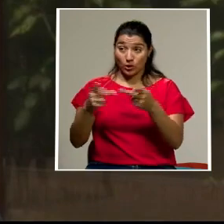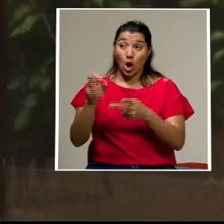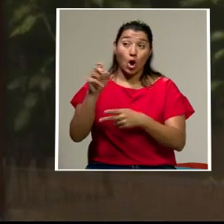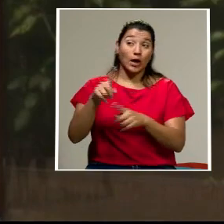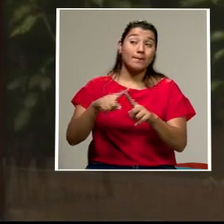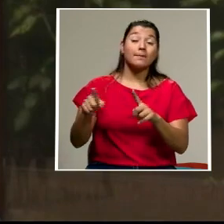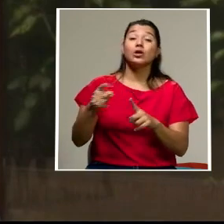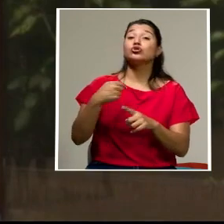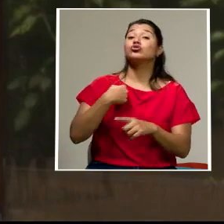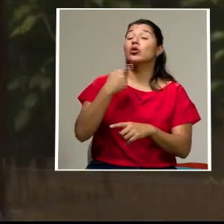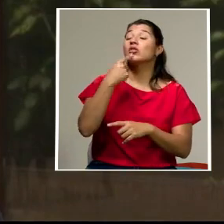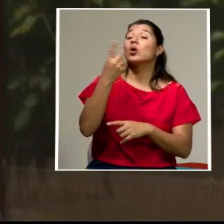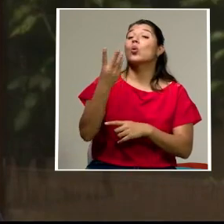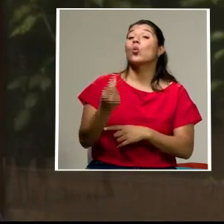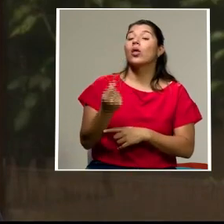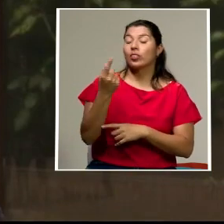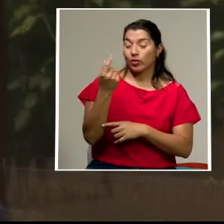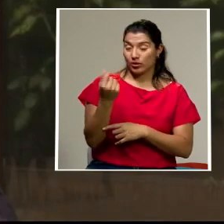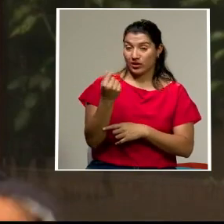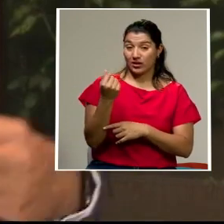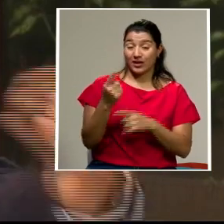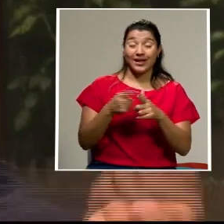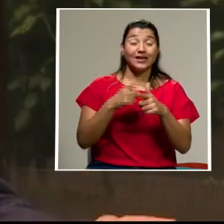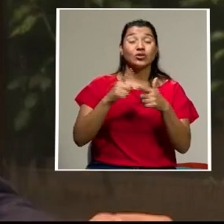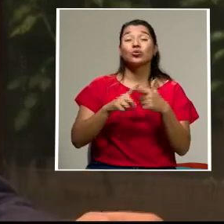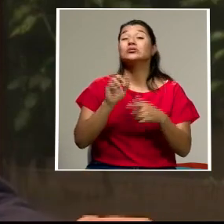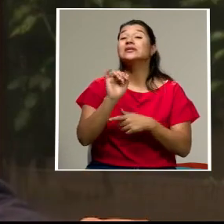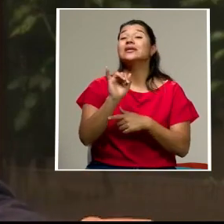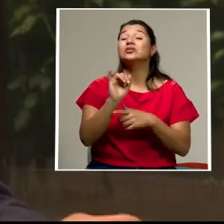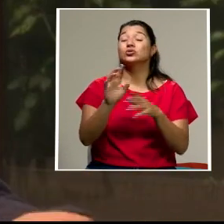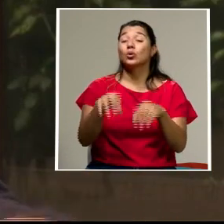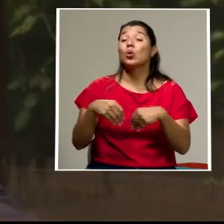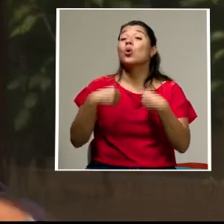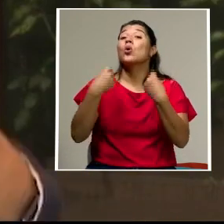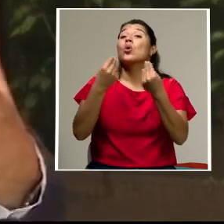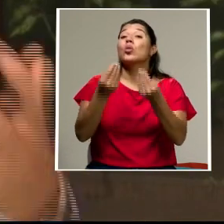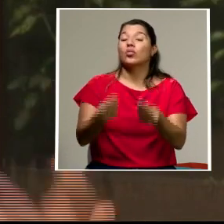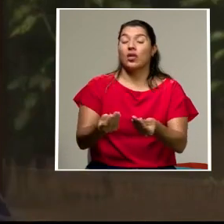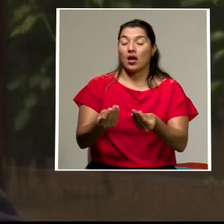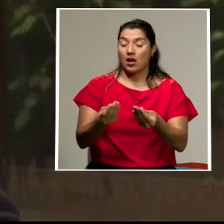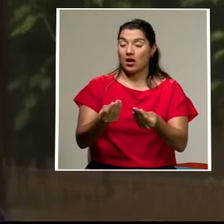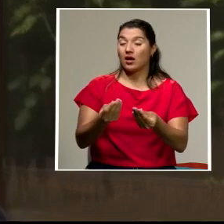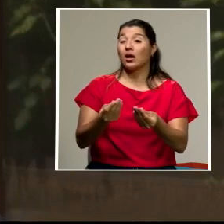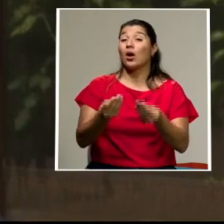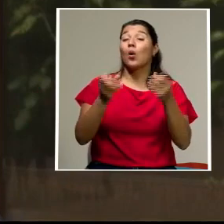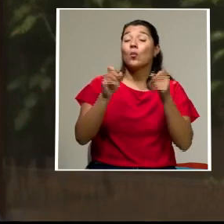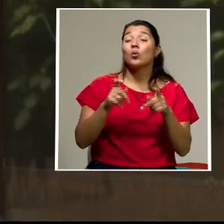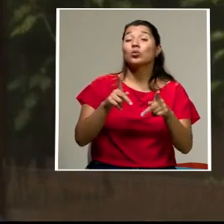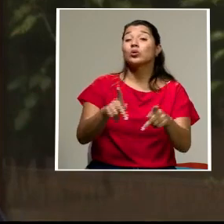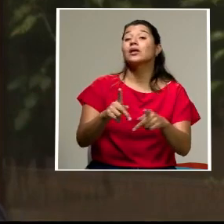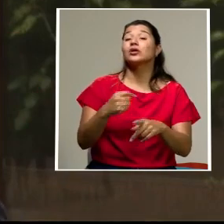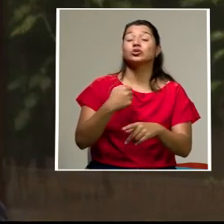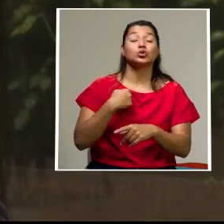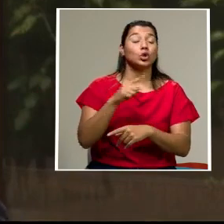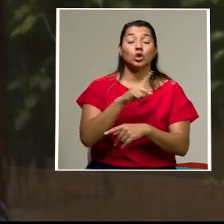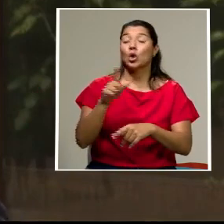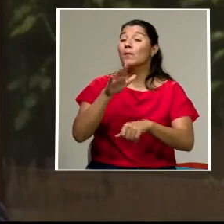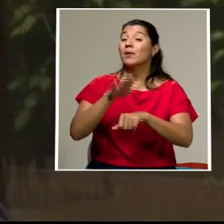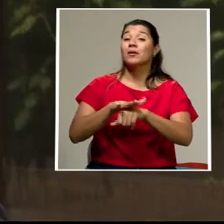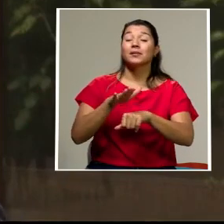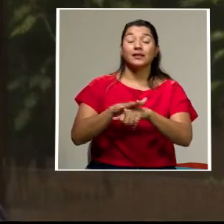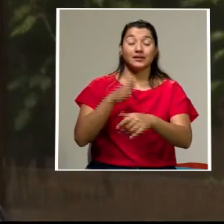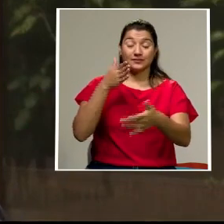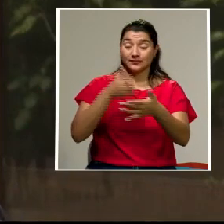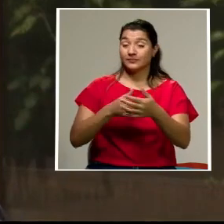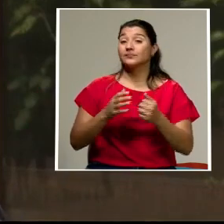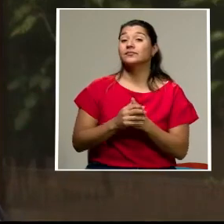eso tenía un efecto de que daba un privilegio y no permitía el alcance verdadero de la ley. Lo que se aprueba